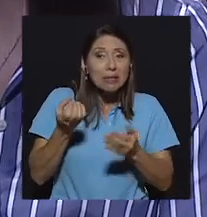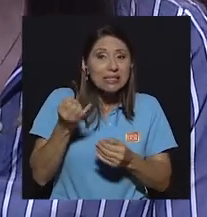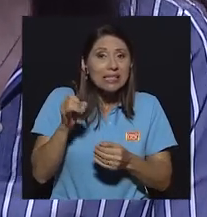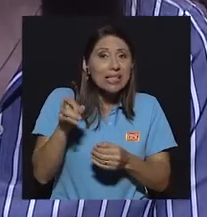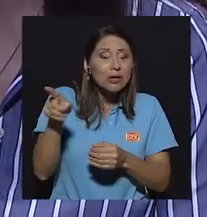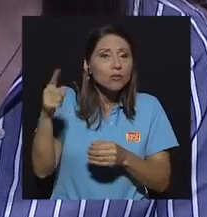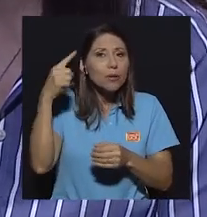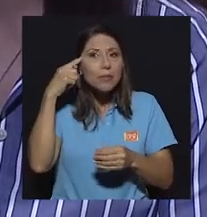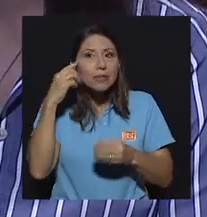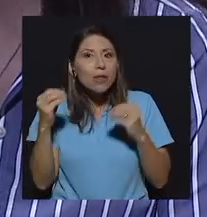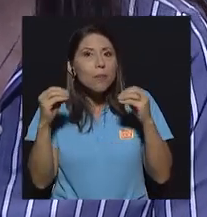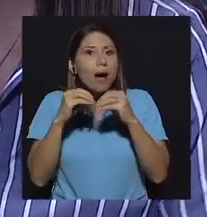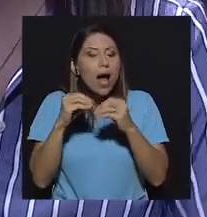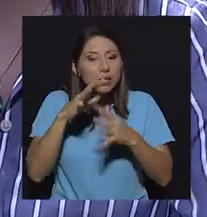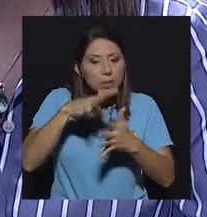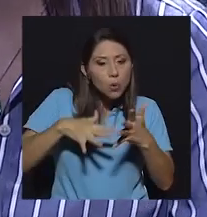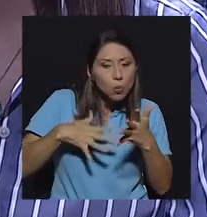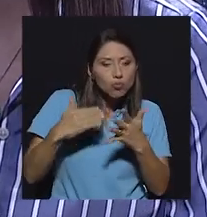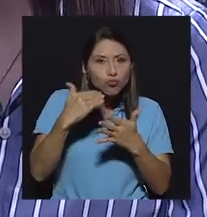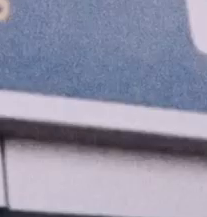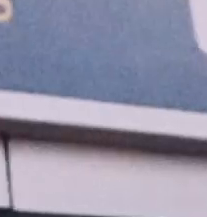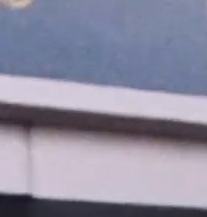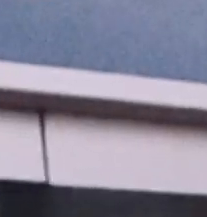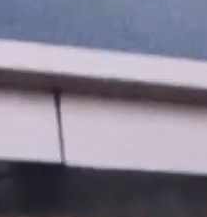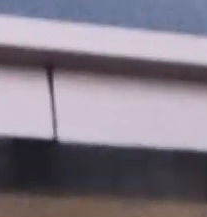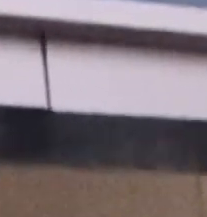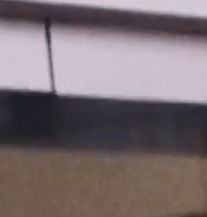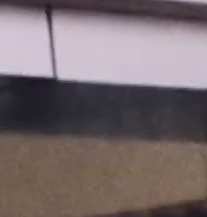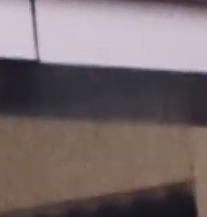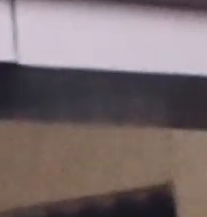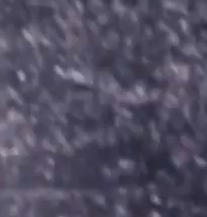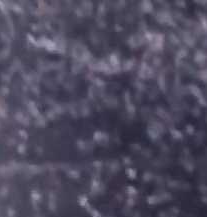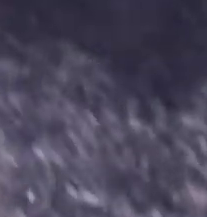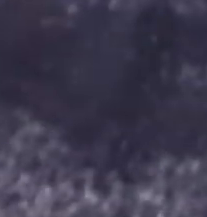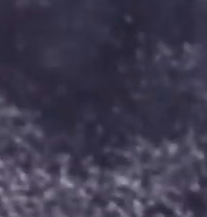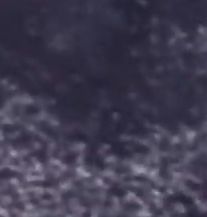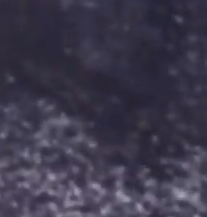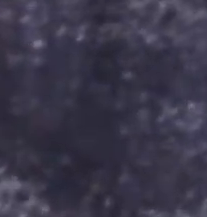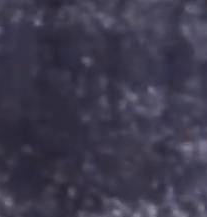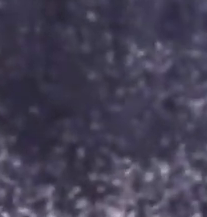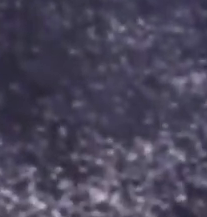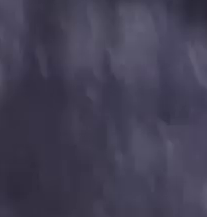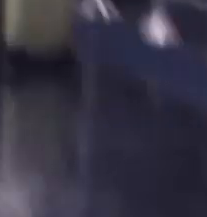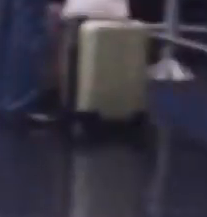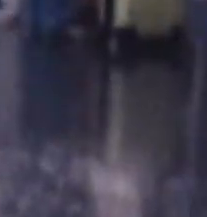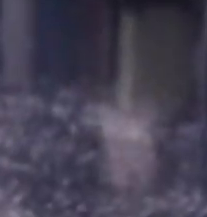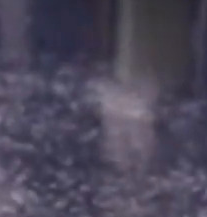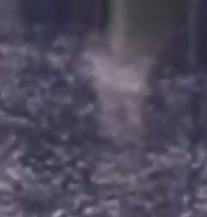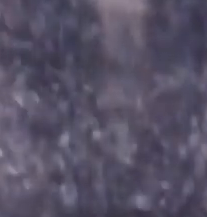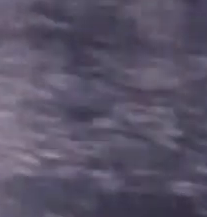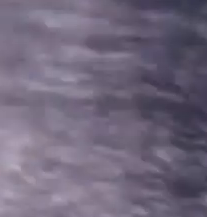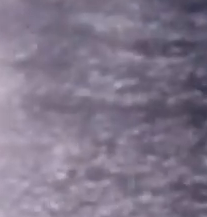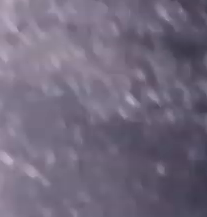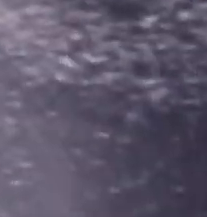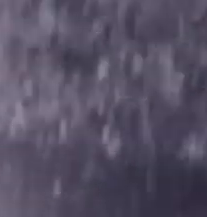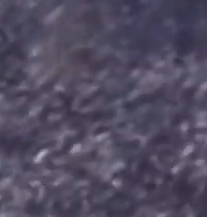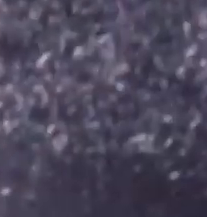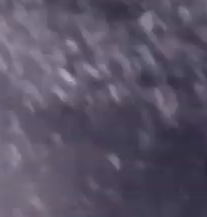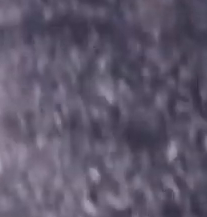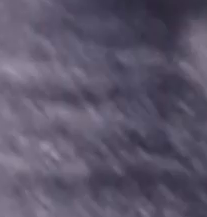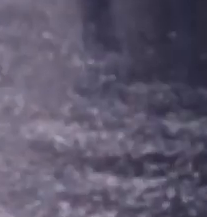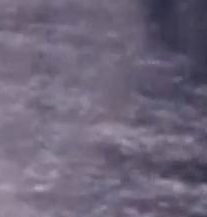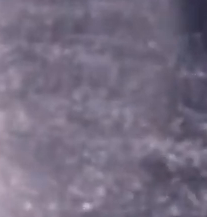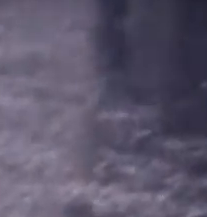precisamente esa fue la dinámica. Ellos me decían, tenemos tal cosa, tal día, ¿quieres ir? Y yo decidía si iba o no. Casi siempre sí iba, porque